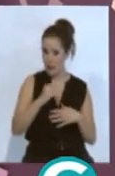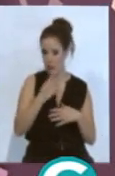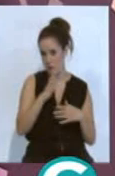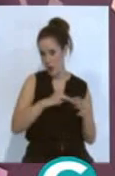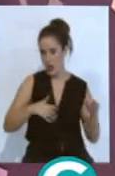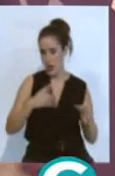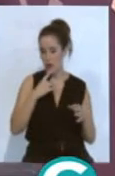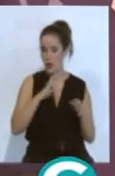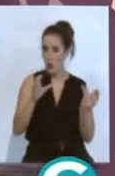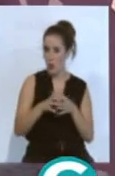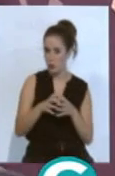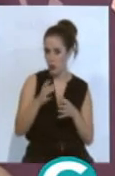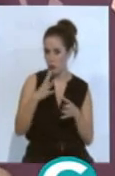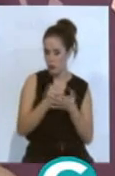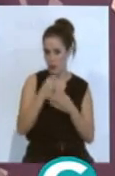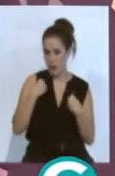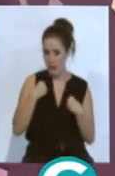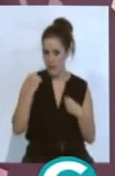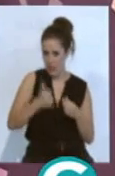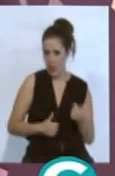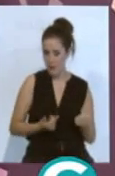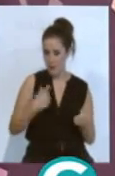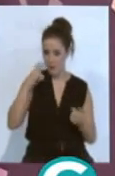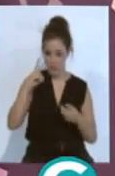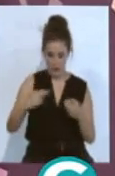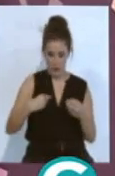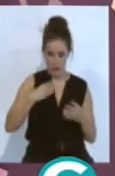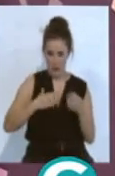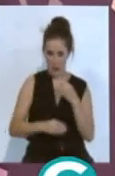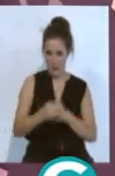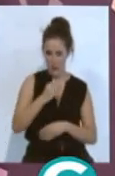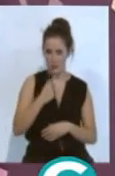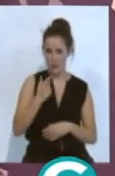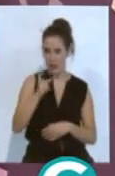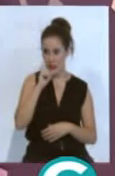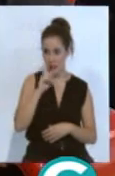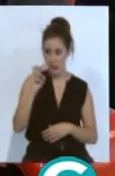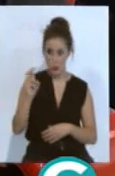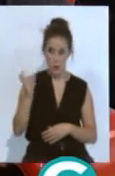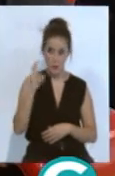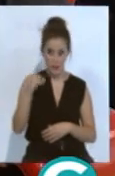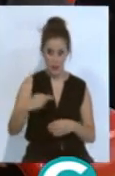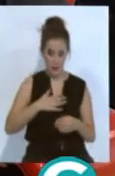grueso, llevan juntos toda la vida. Entonces, ¿han visto a mí nacer? Cada uno tiene su. Los antiguos han visto a mí nacer.